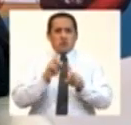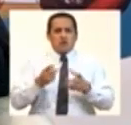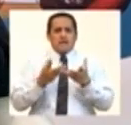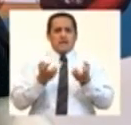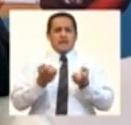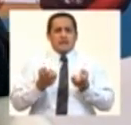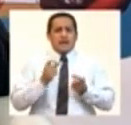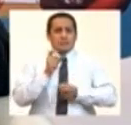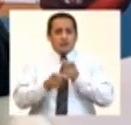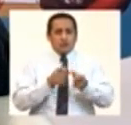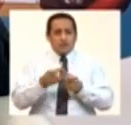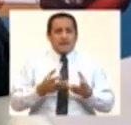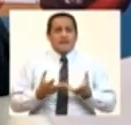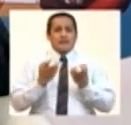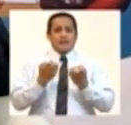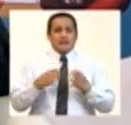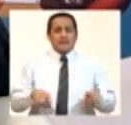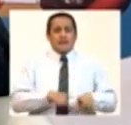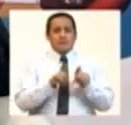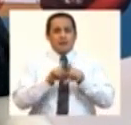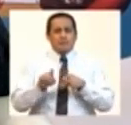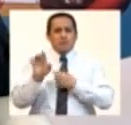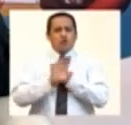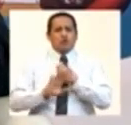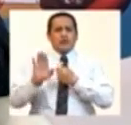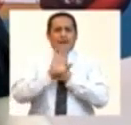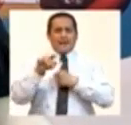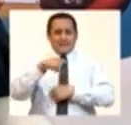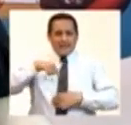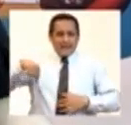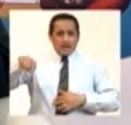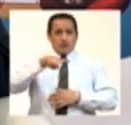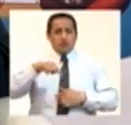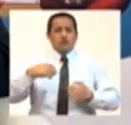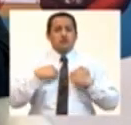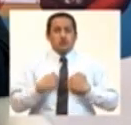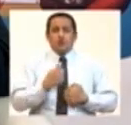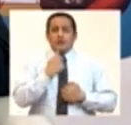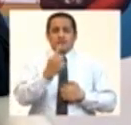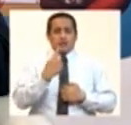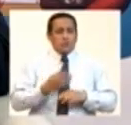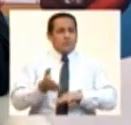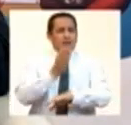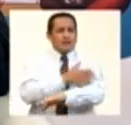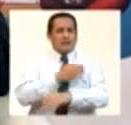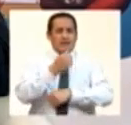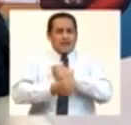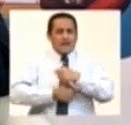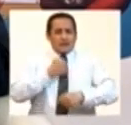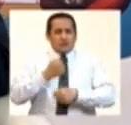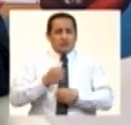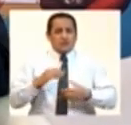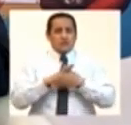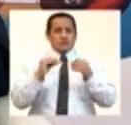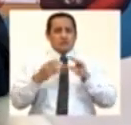población no quiere, la población quiere más bien protegerse de ellos. Y yo, desde la lógica histórica, porque no quiero